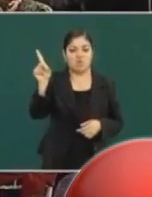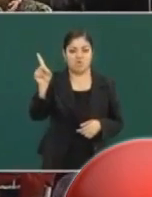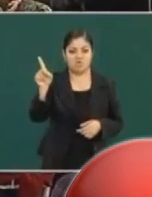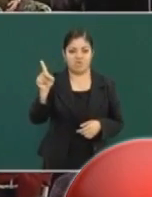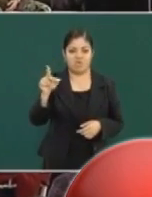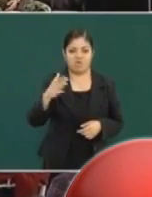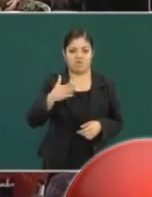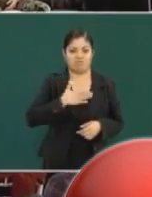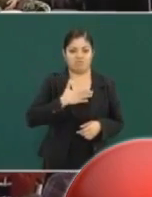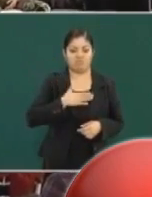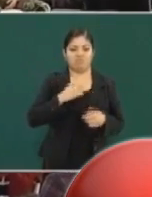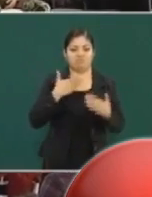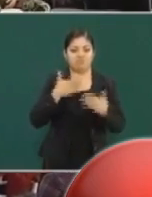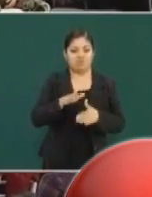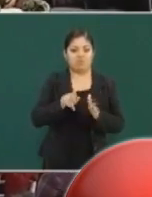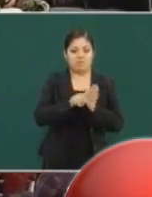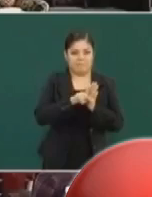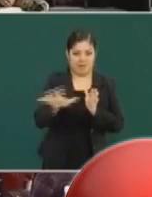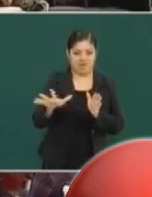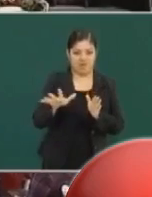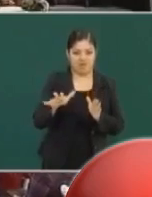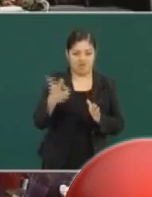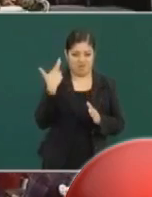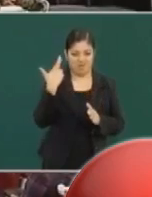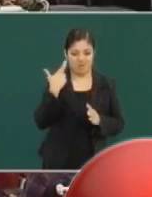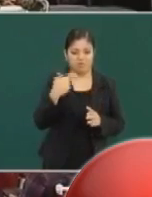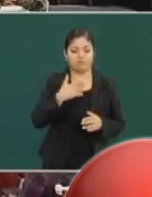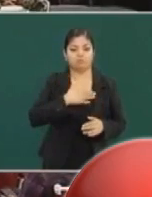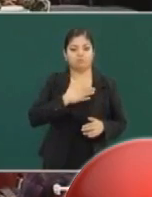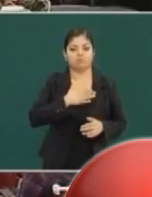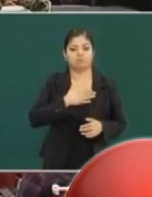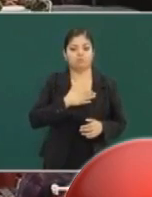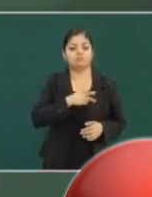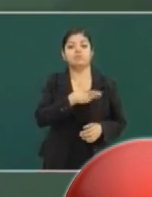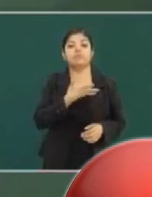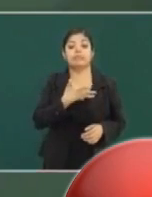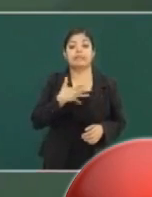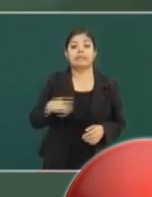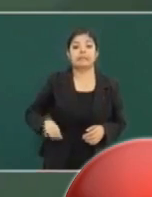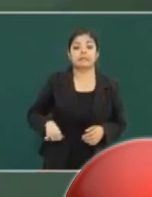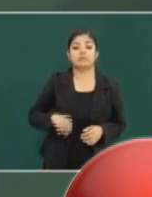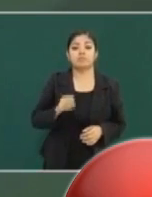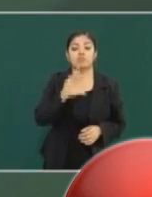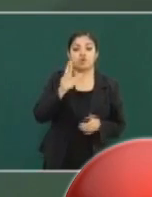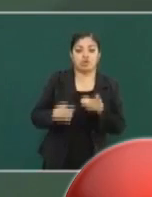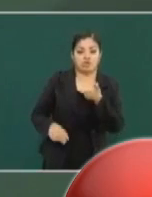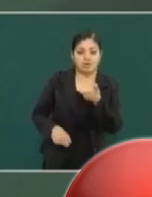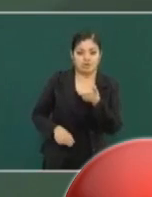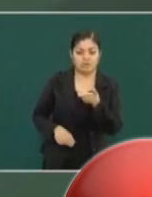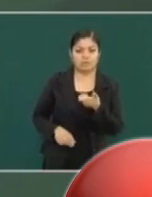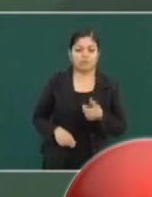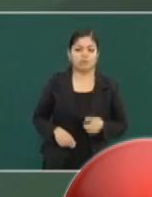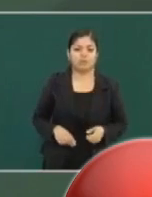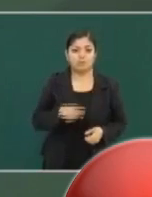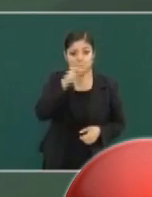creados, o no solo por cuestiones económicas, sino por cuestiones